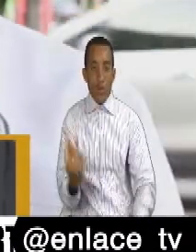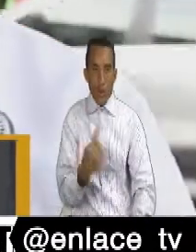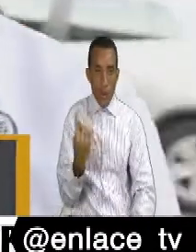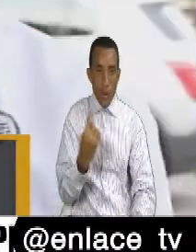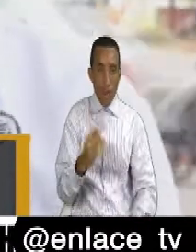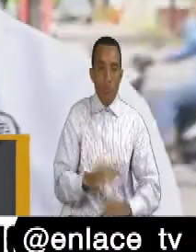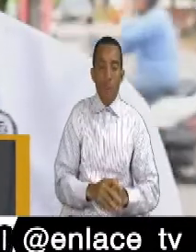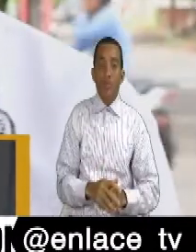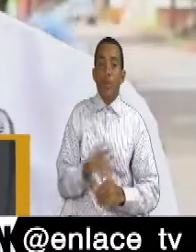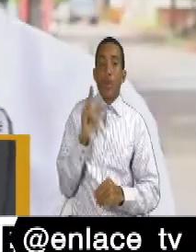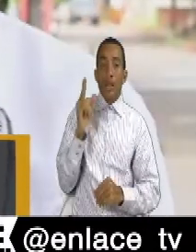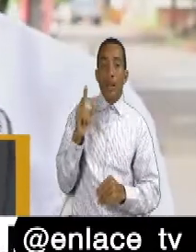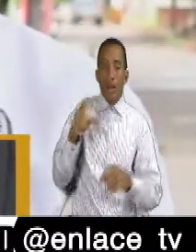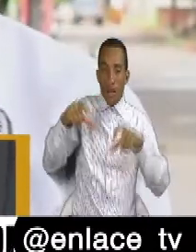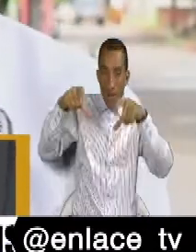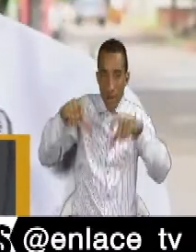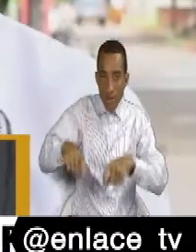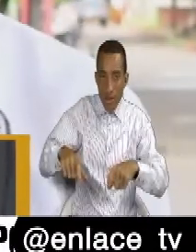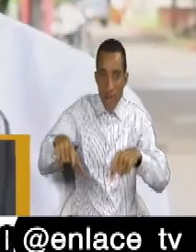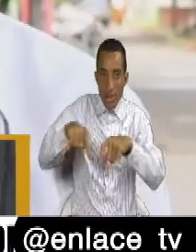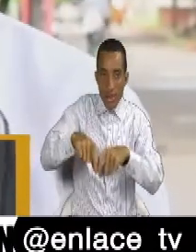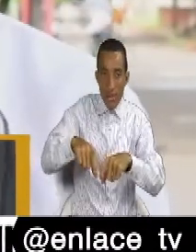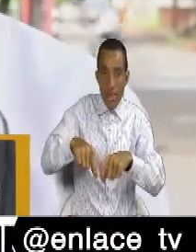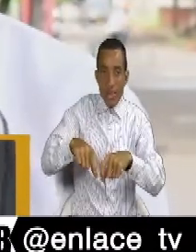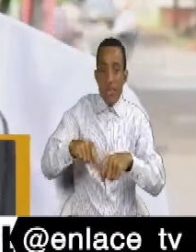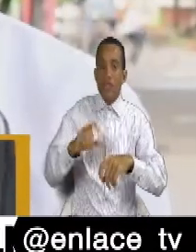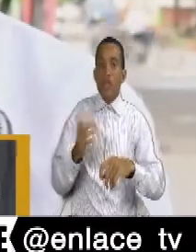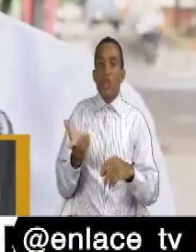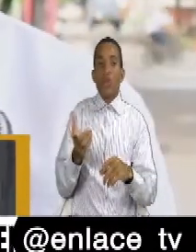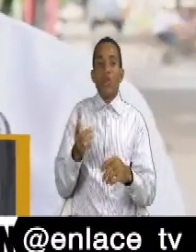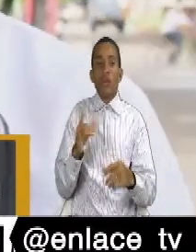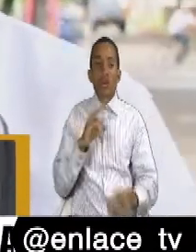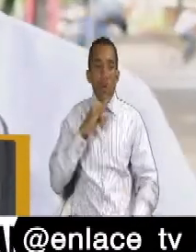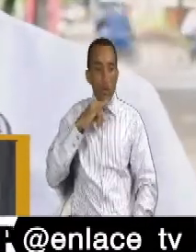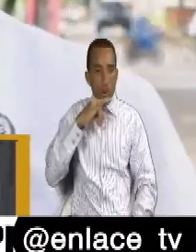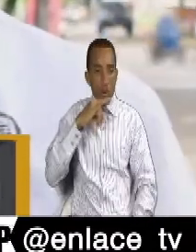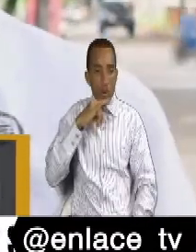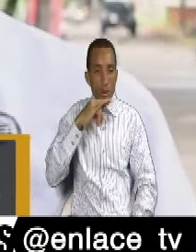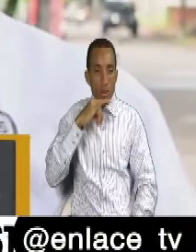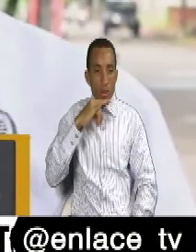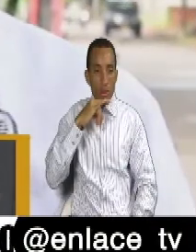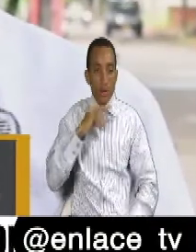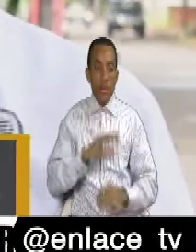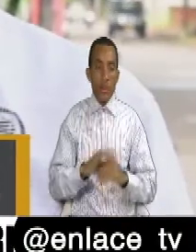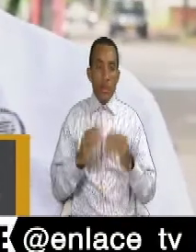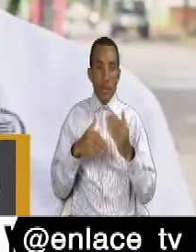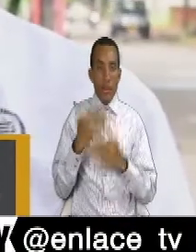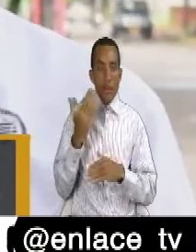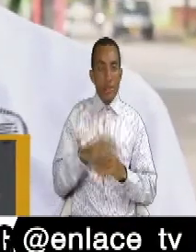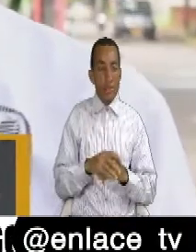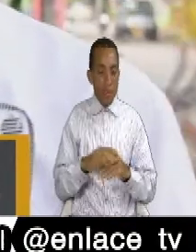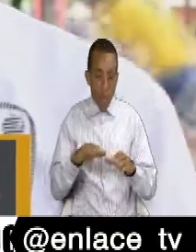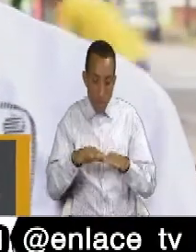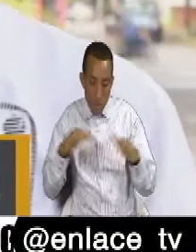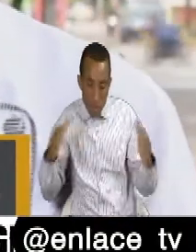de micro de Torcoroma. Empecé con una mesa de palo, un